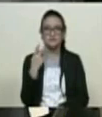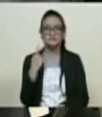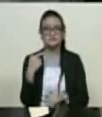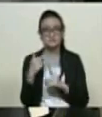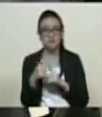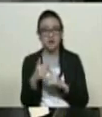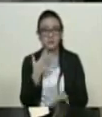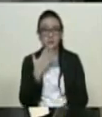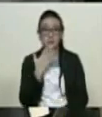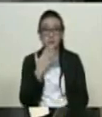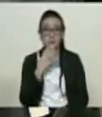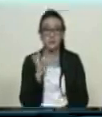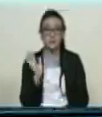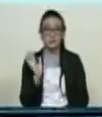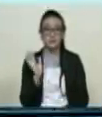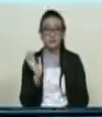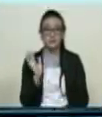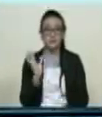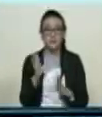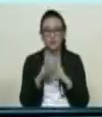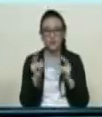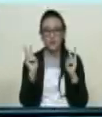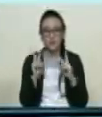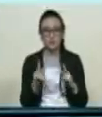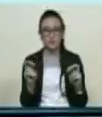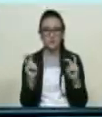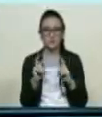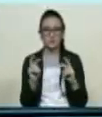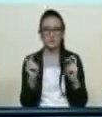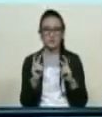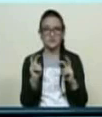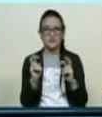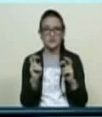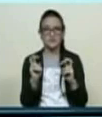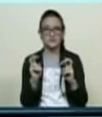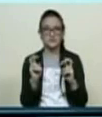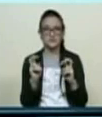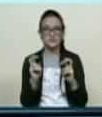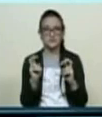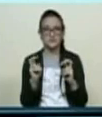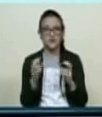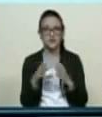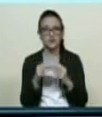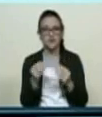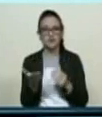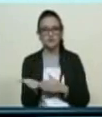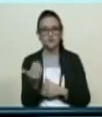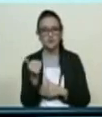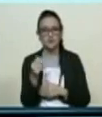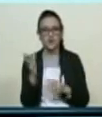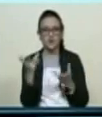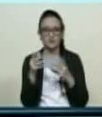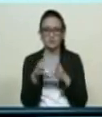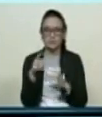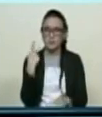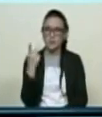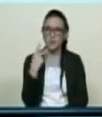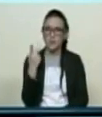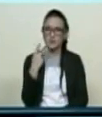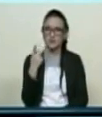incorporado, por ejemplo, aparte de todas las auditorías que ya tenemos, la impresión a solicitud de las organizaciones políticas, que es